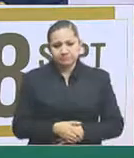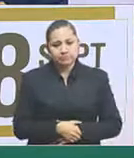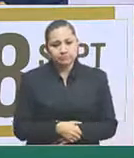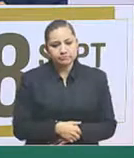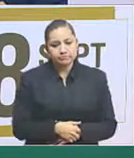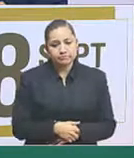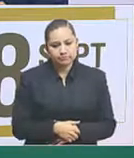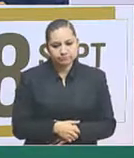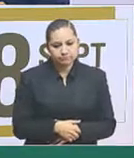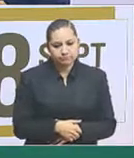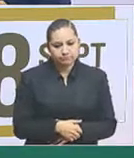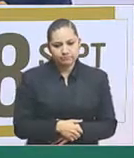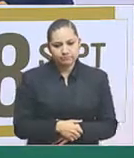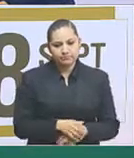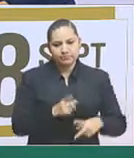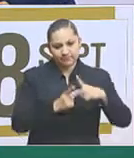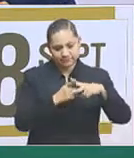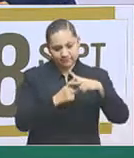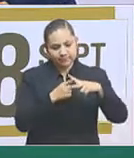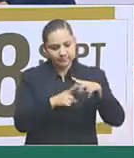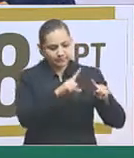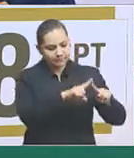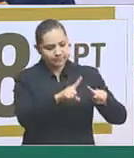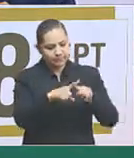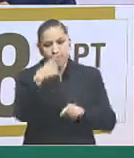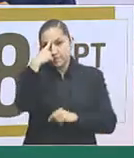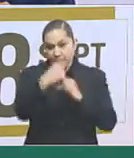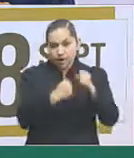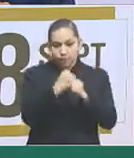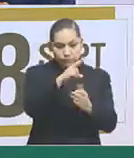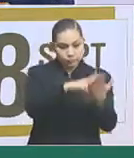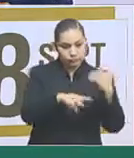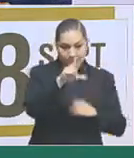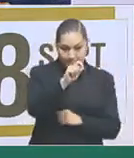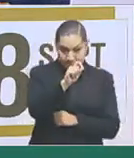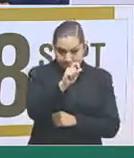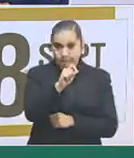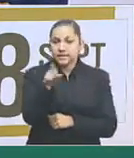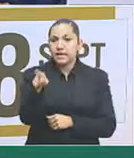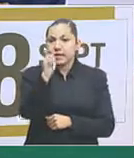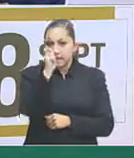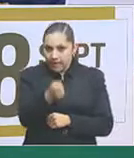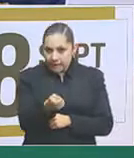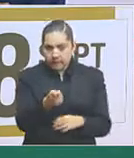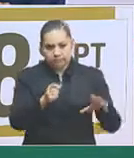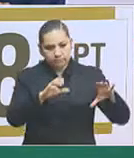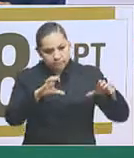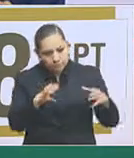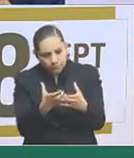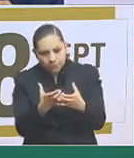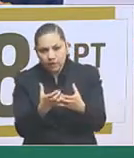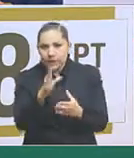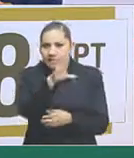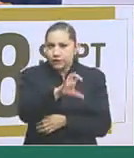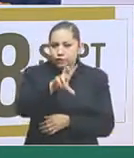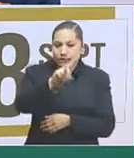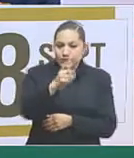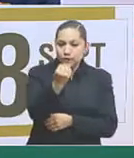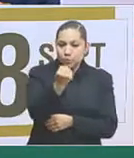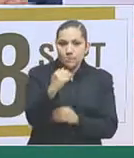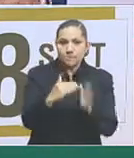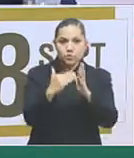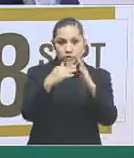la población urbana estimada para 2020 en nuestra región es decir 539 millones de habitantes según las naciones